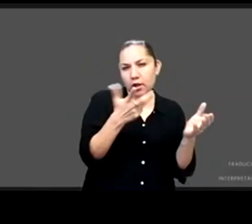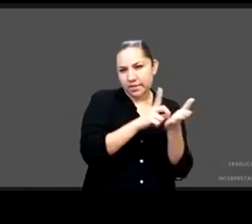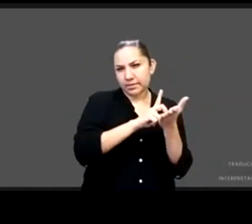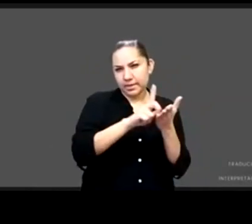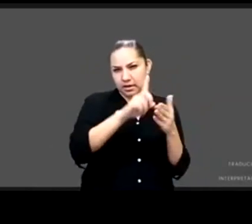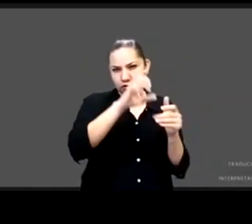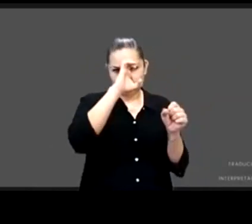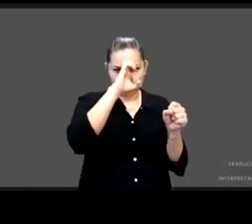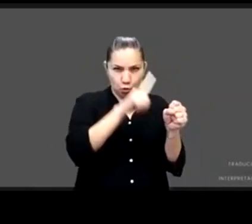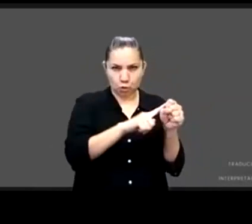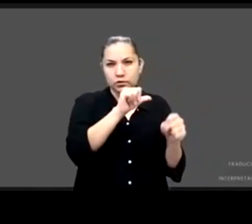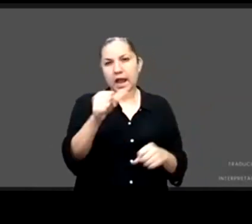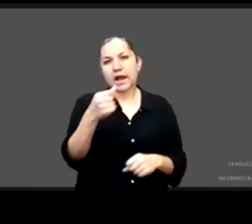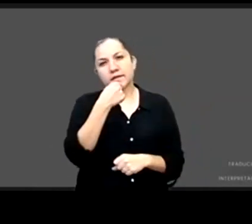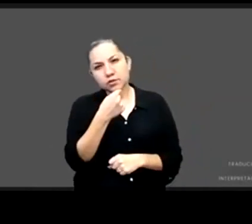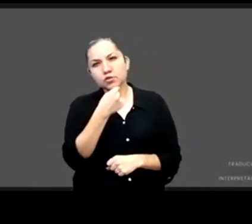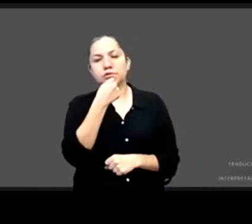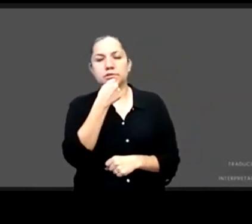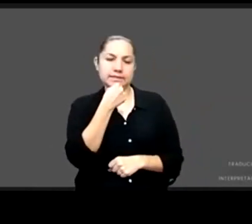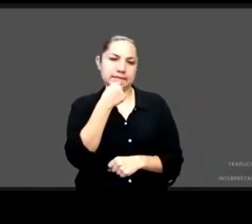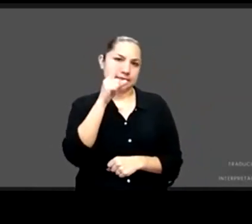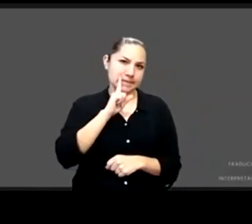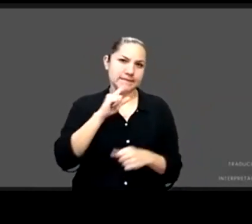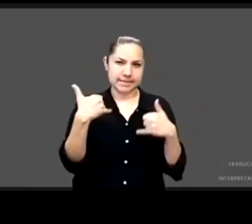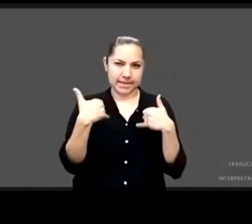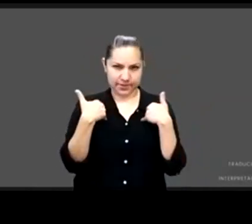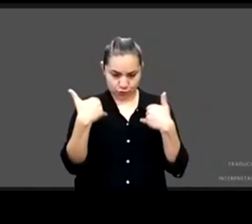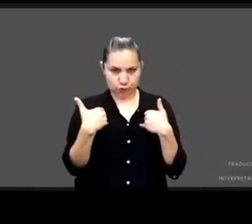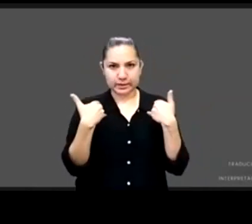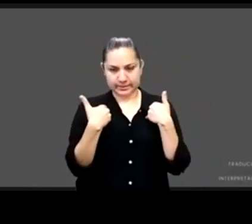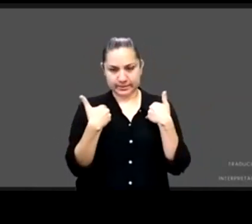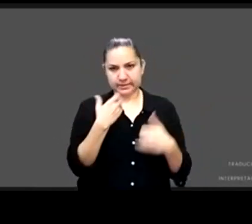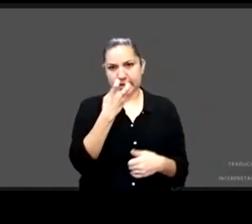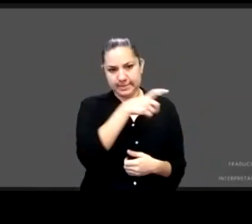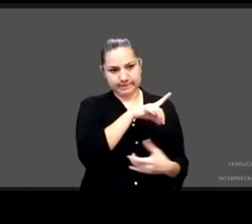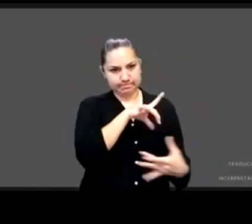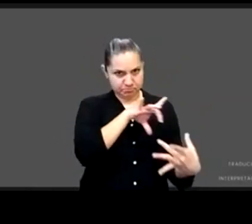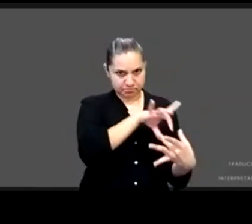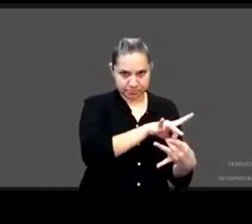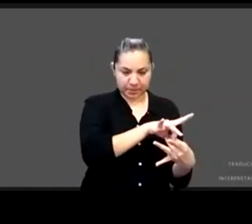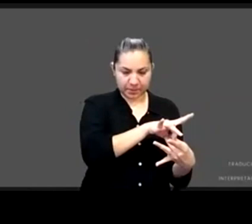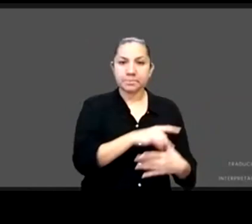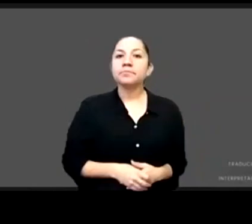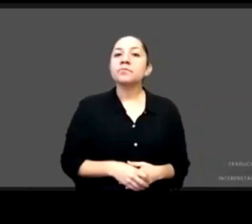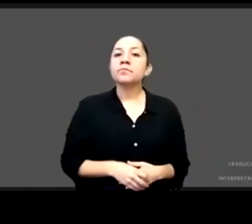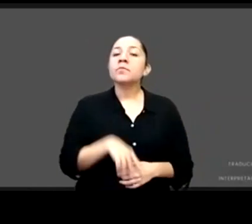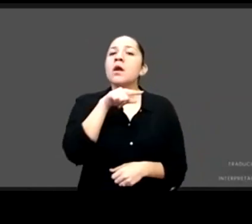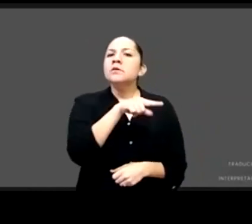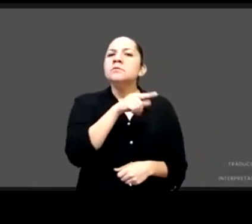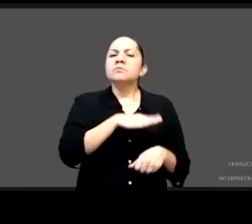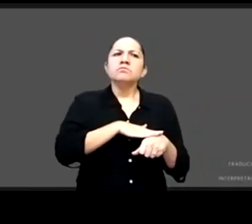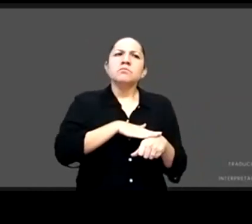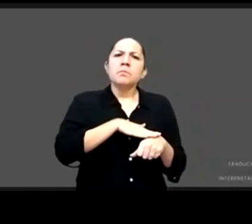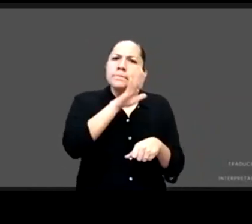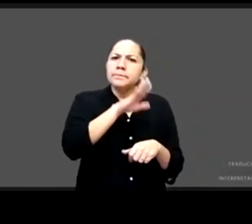adolescentes. Se trata de fortalecer y visibilizar la capacidad de agencia de las niñas, los